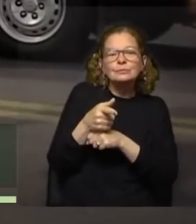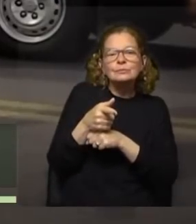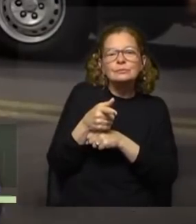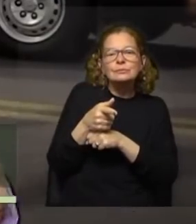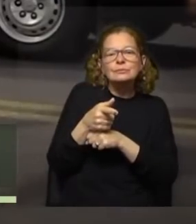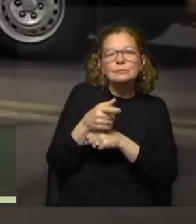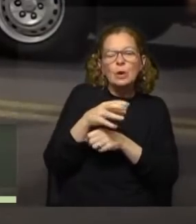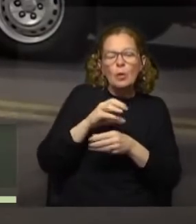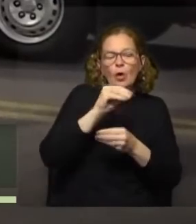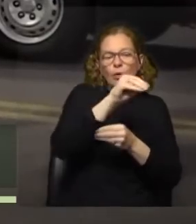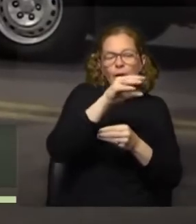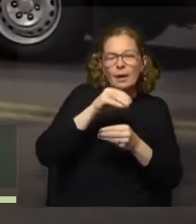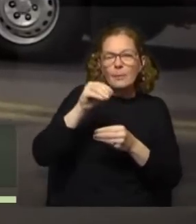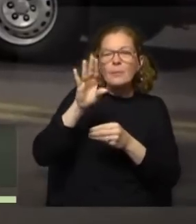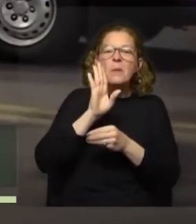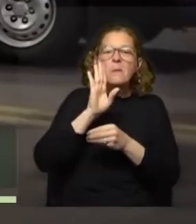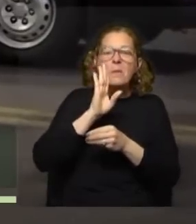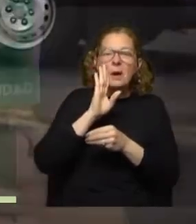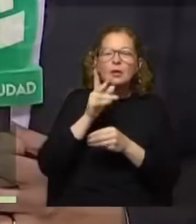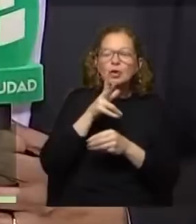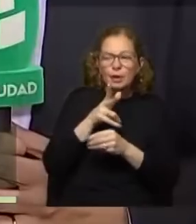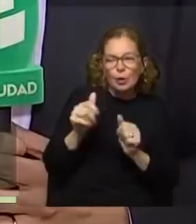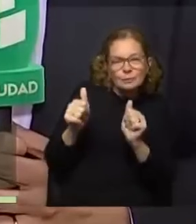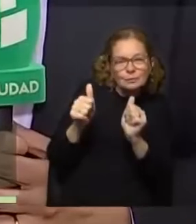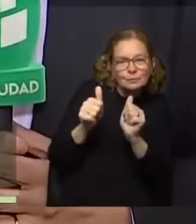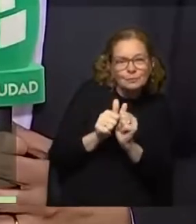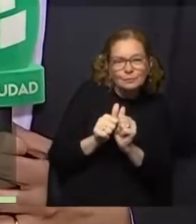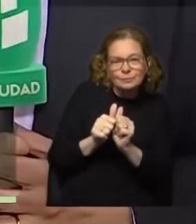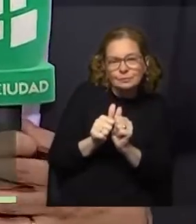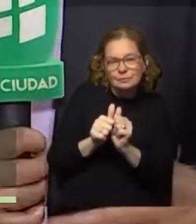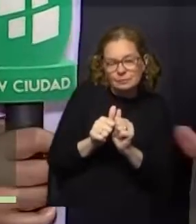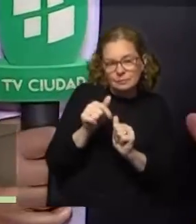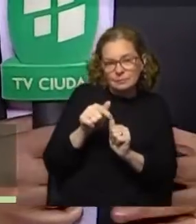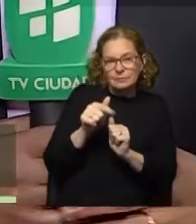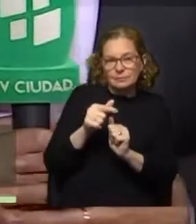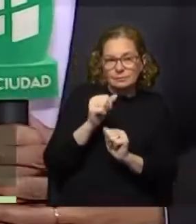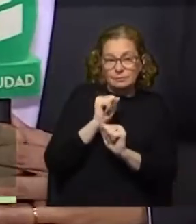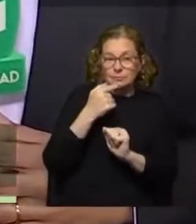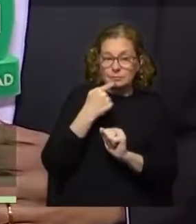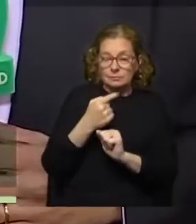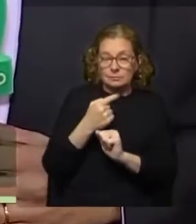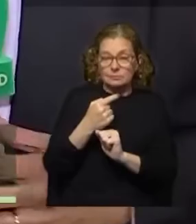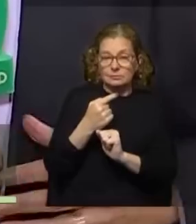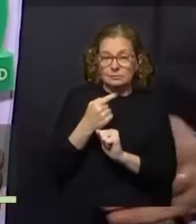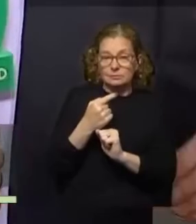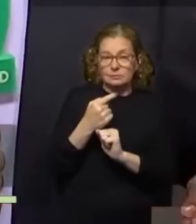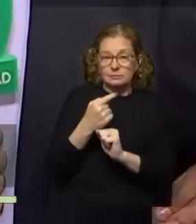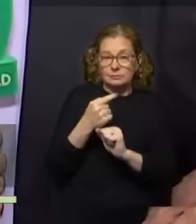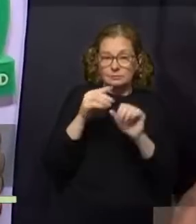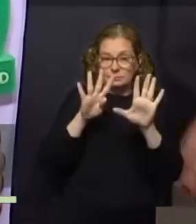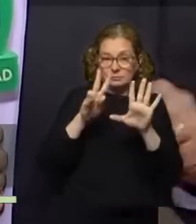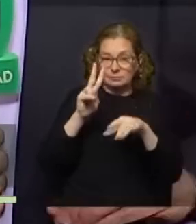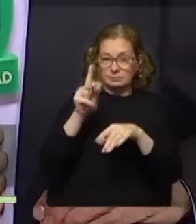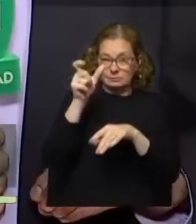localización de madre sobre todo con hijos es según podemos confirmar 92